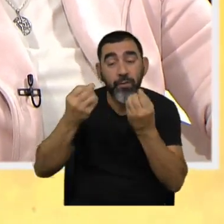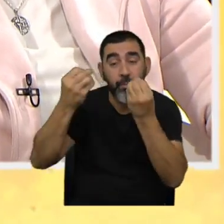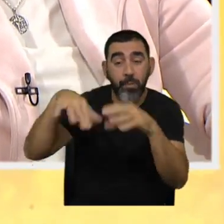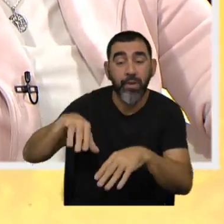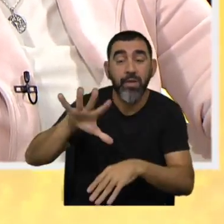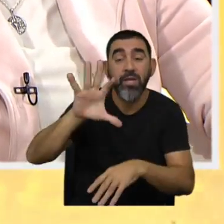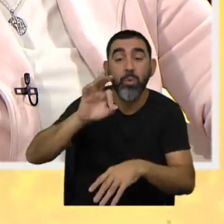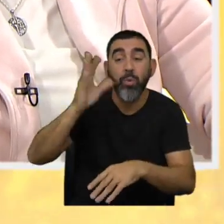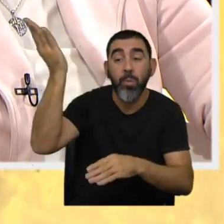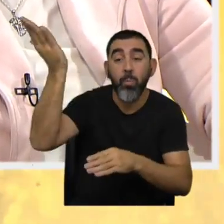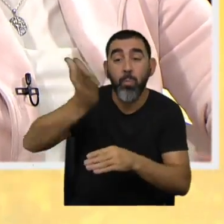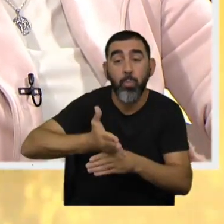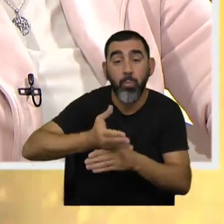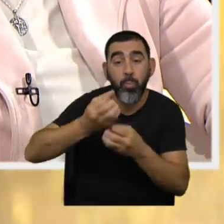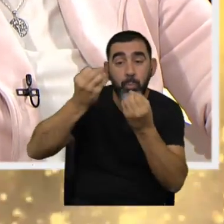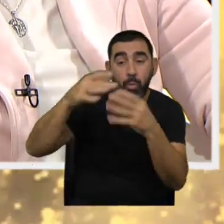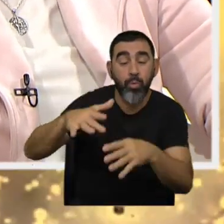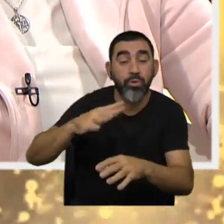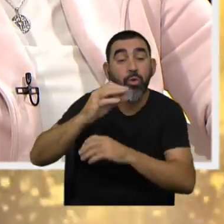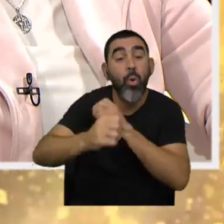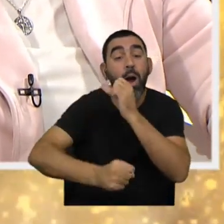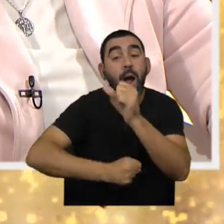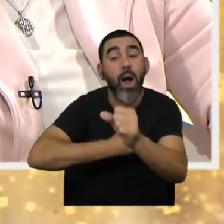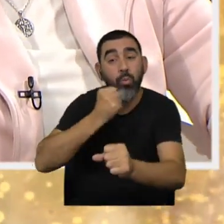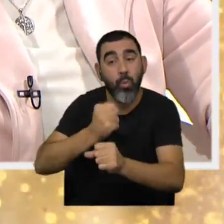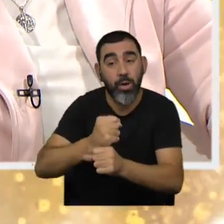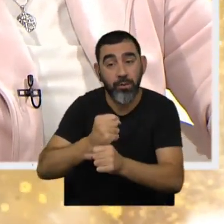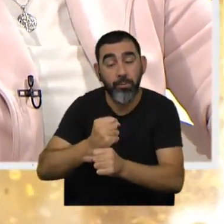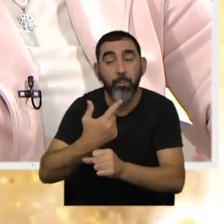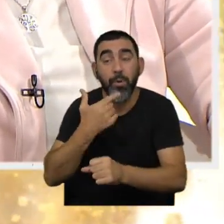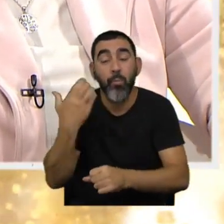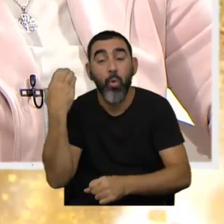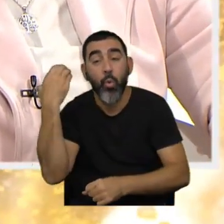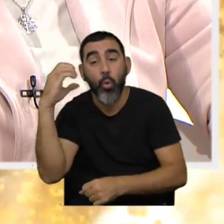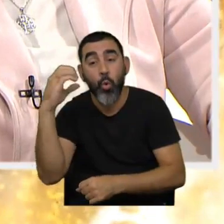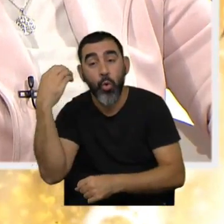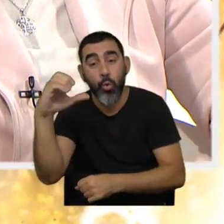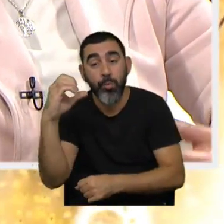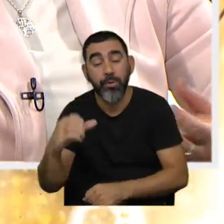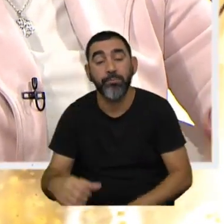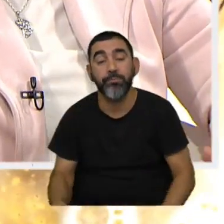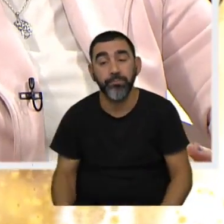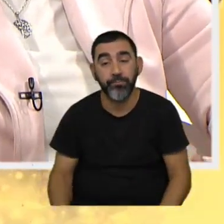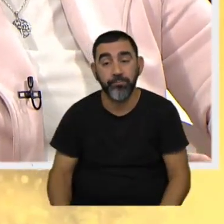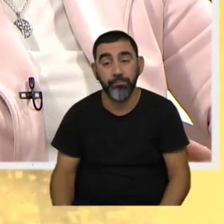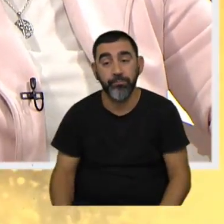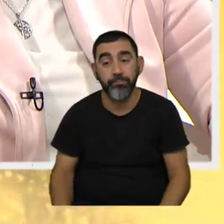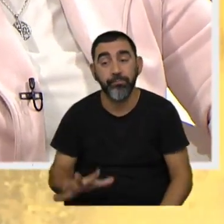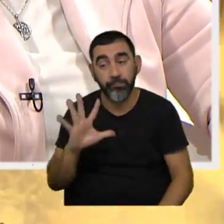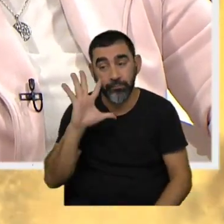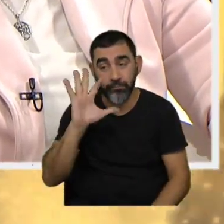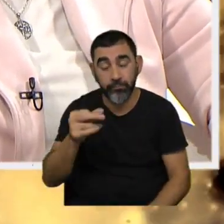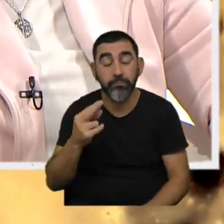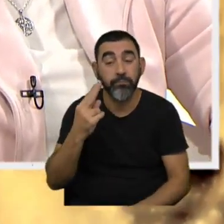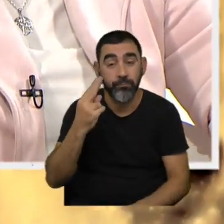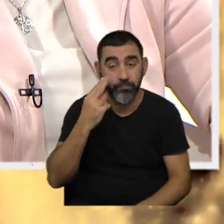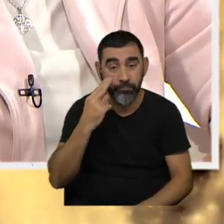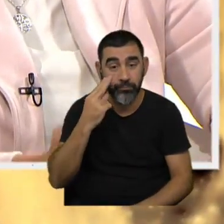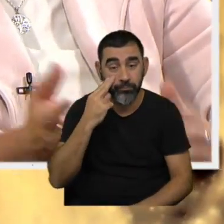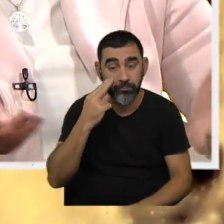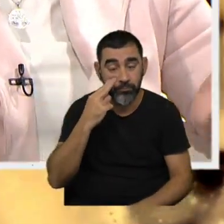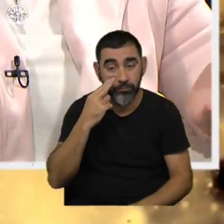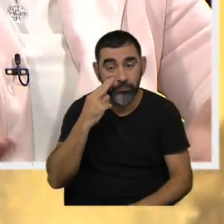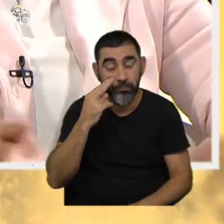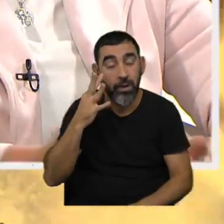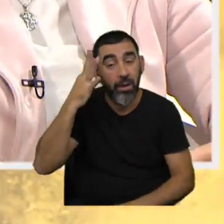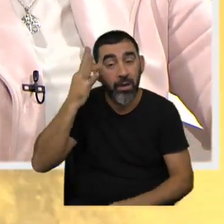el 50% anual, como Colombia. Esto, en primer lugar, visibiliza una problemática que se